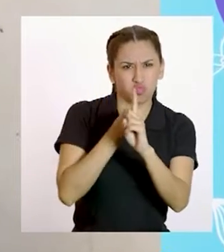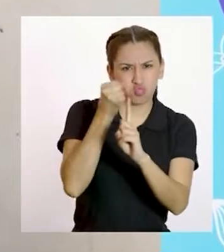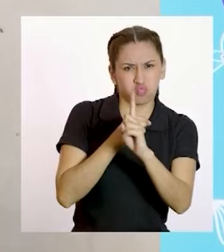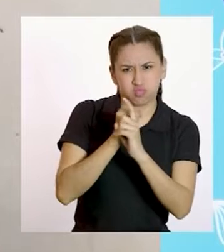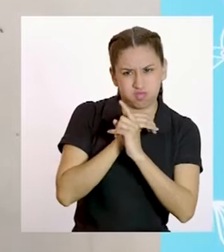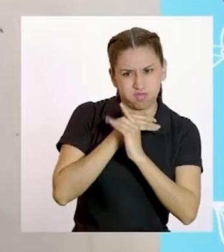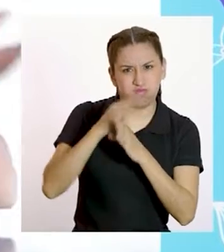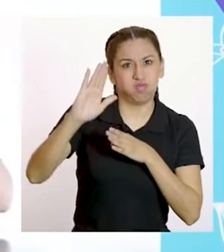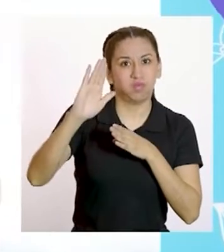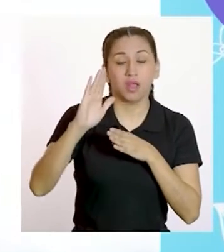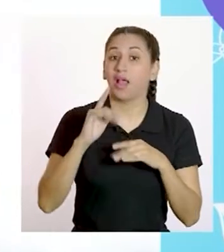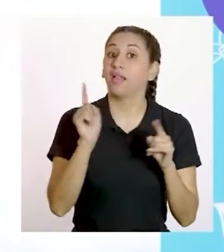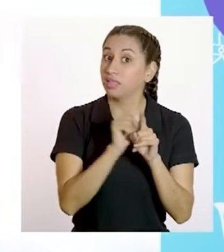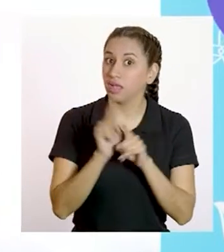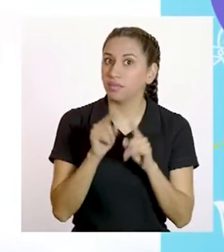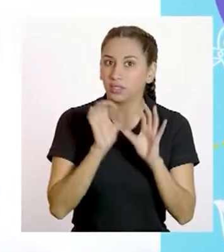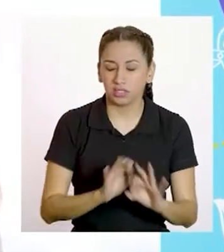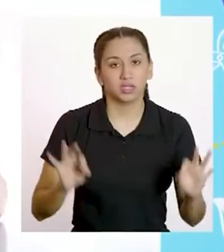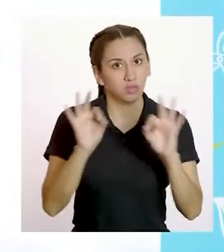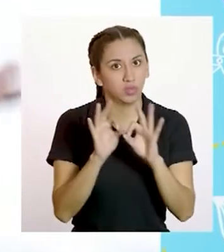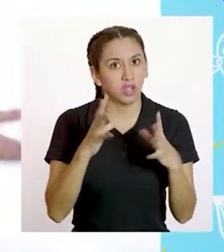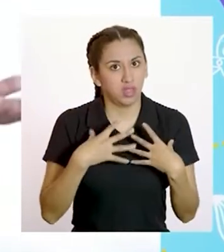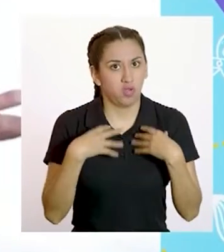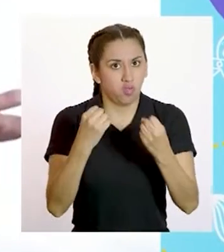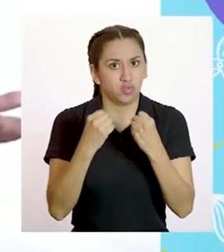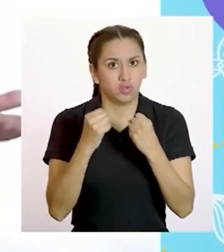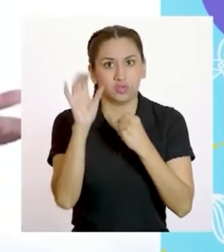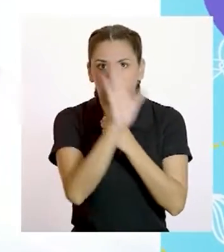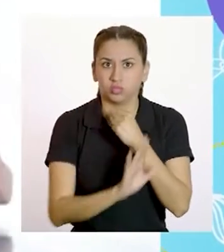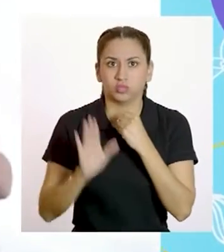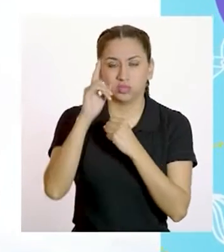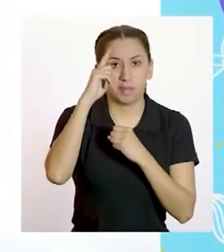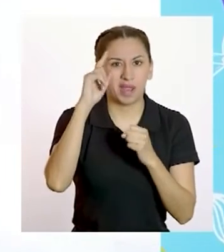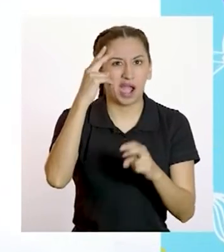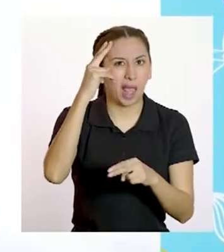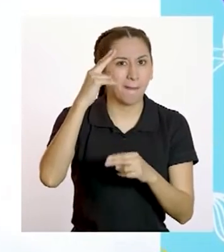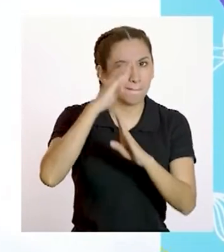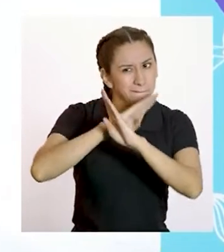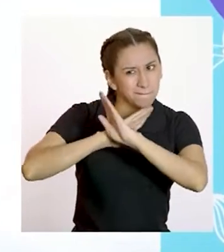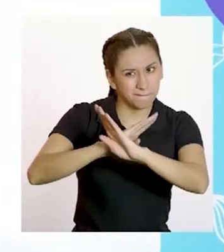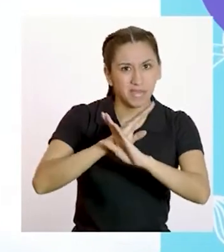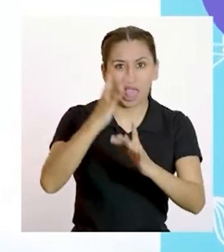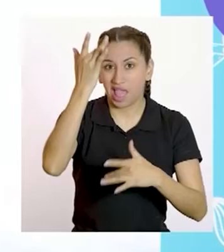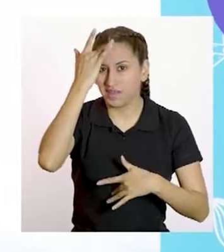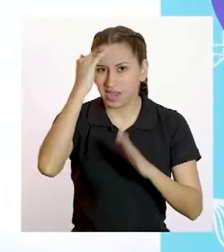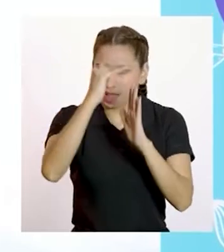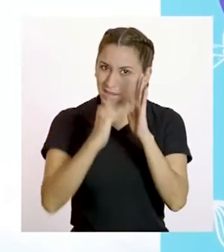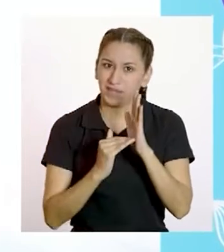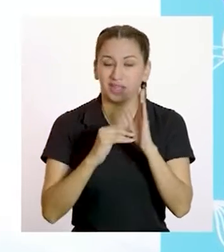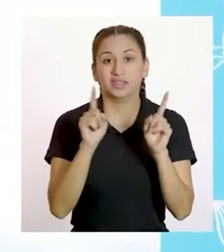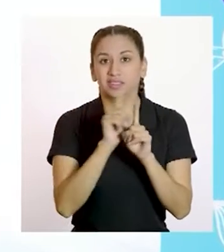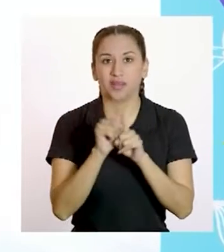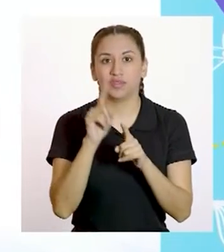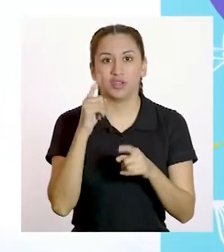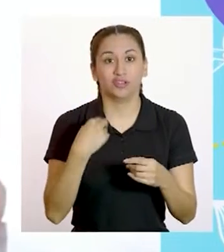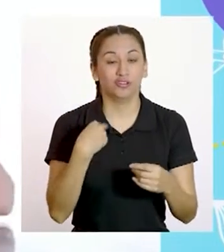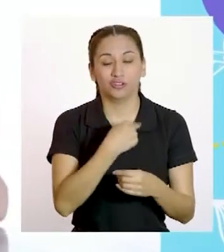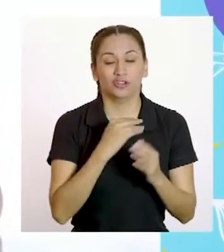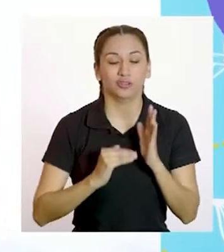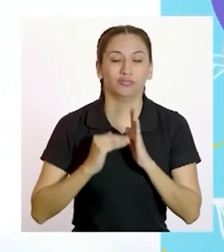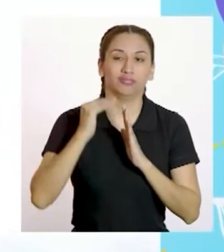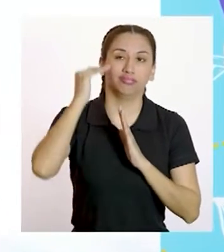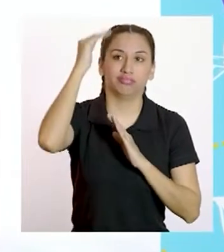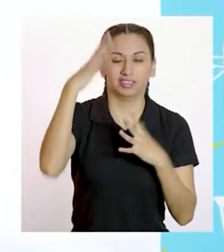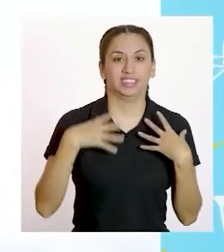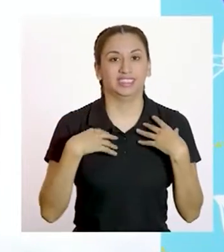así evitar enfermarnos. Es muy importante fortalecer el sistema inmunológico y así evitaremos muchas enfermedades y creceremos de una